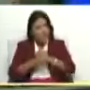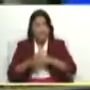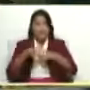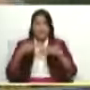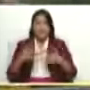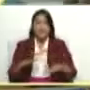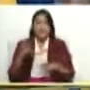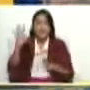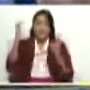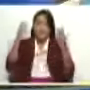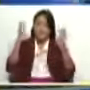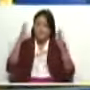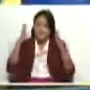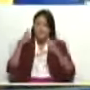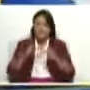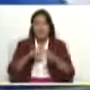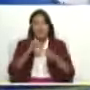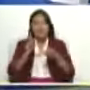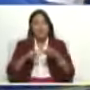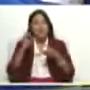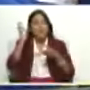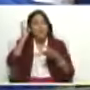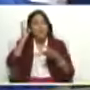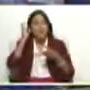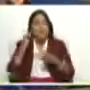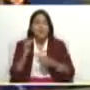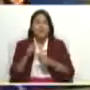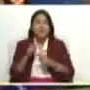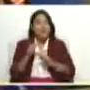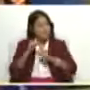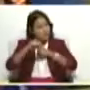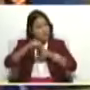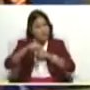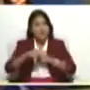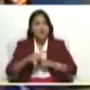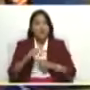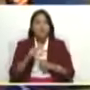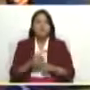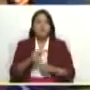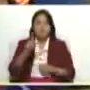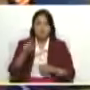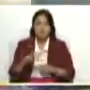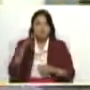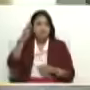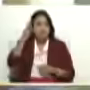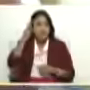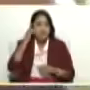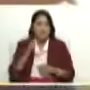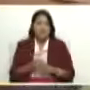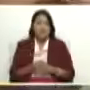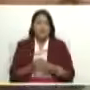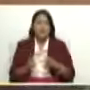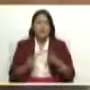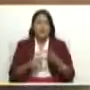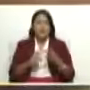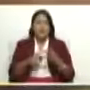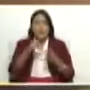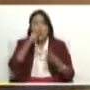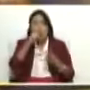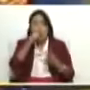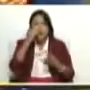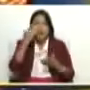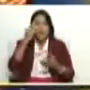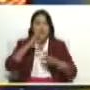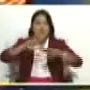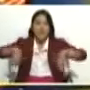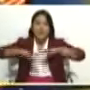Ajá soimi Caraballo lucha soimi Alfonso mestre